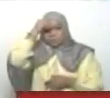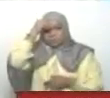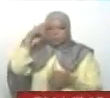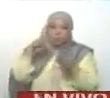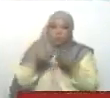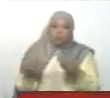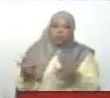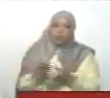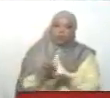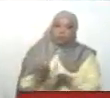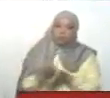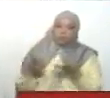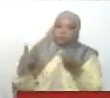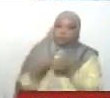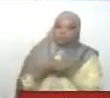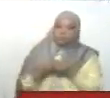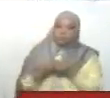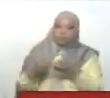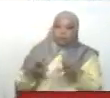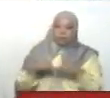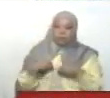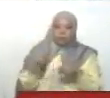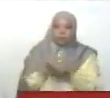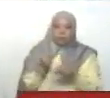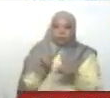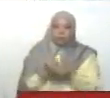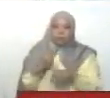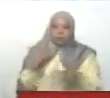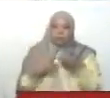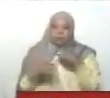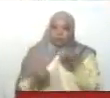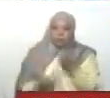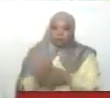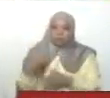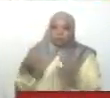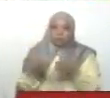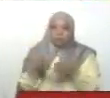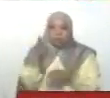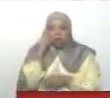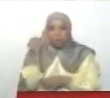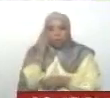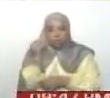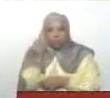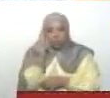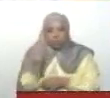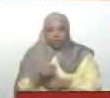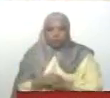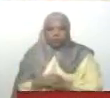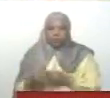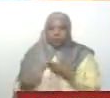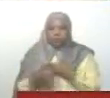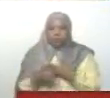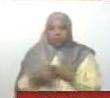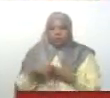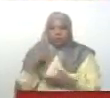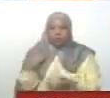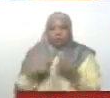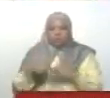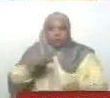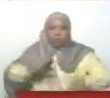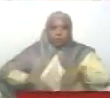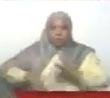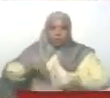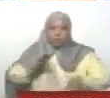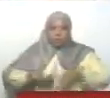Que todos estos grupos consagrados y los que van surgiendo, como el grupo experimental Contra Viento y Marea de Barlovento, que